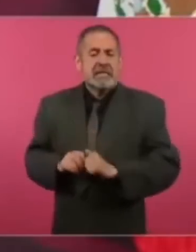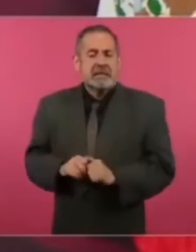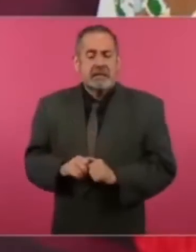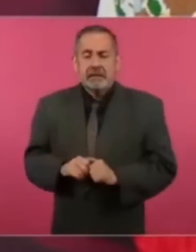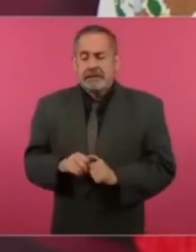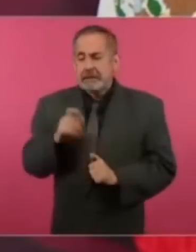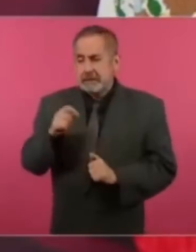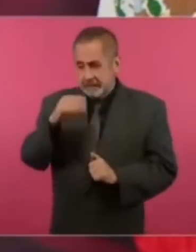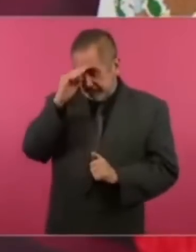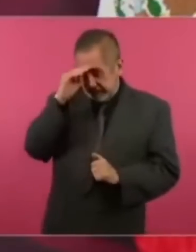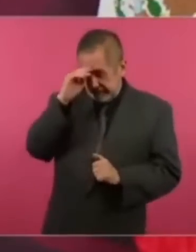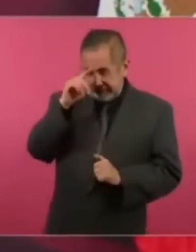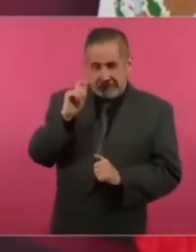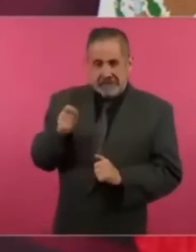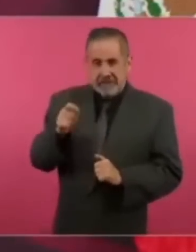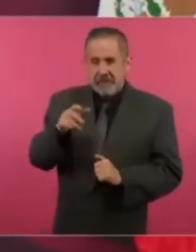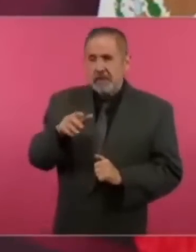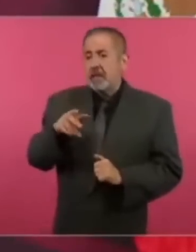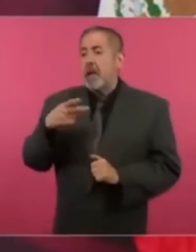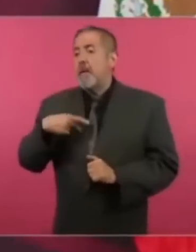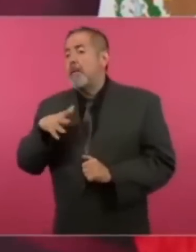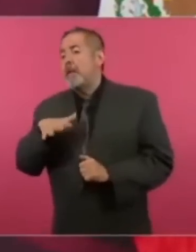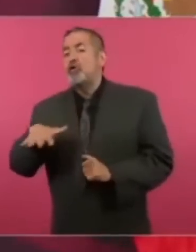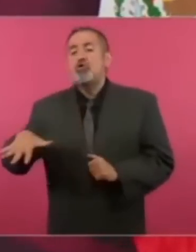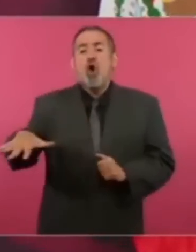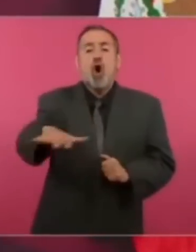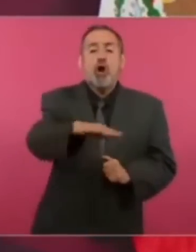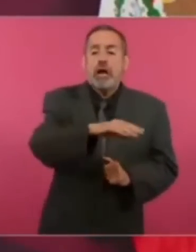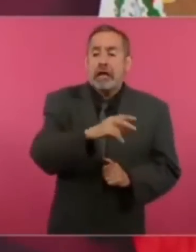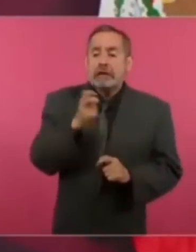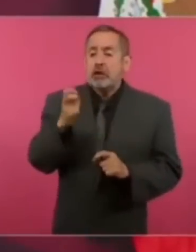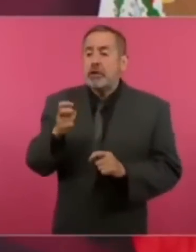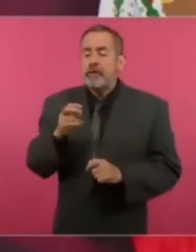el buscar la felicidad del pueblo,